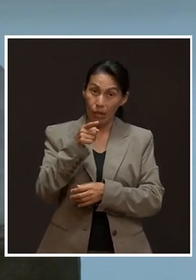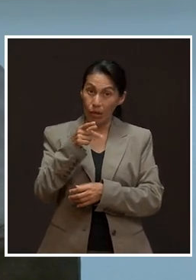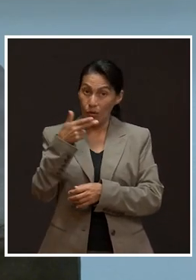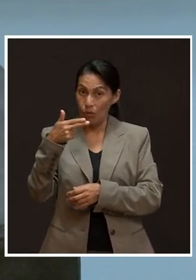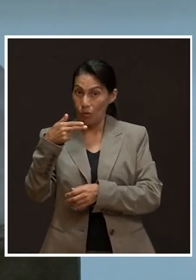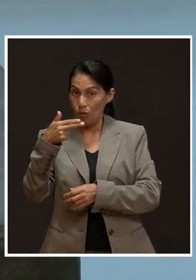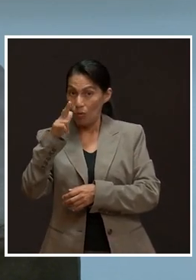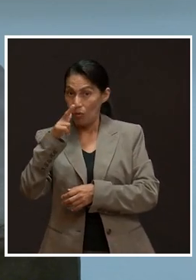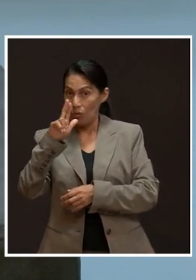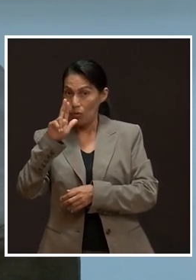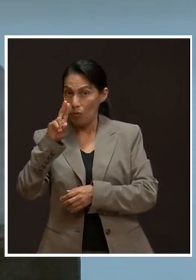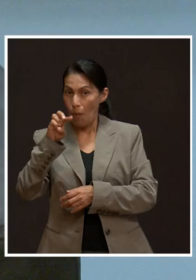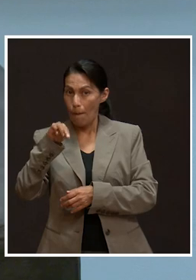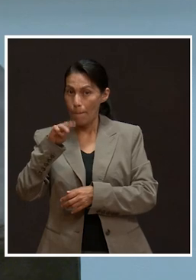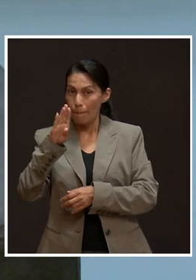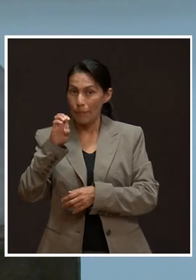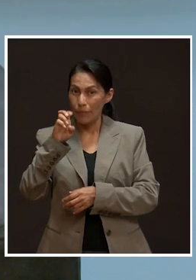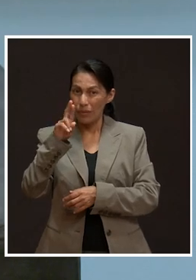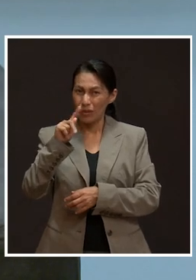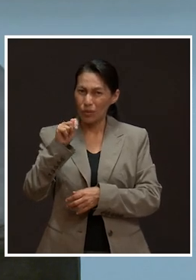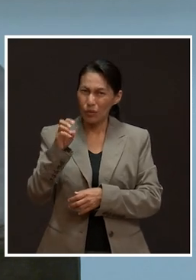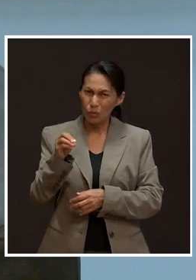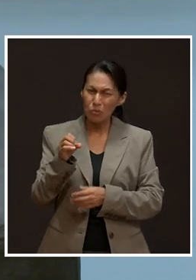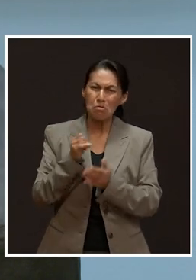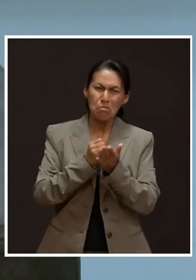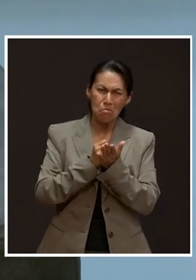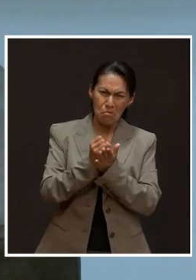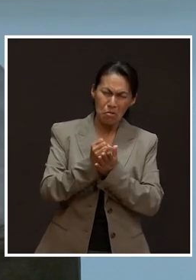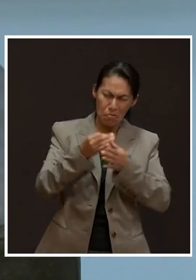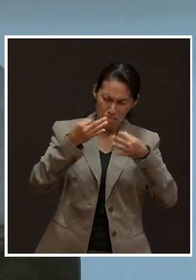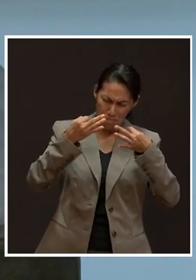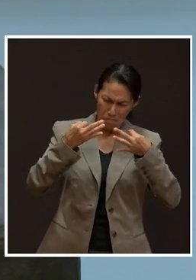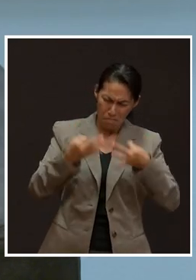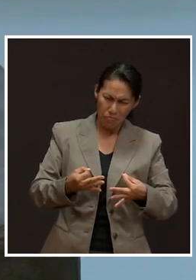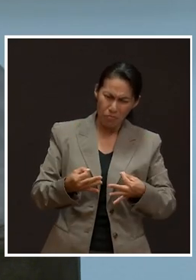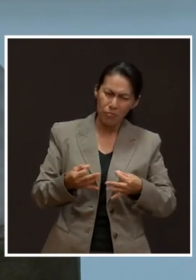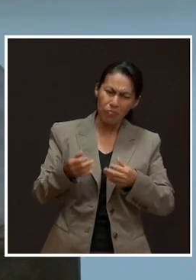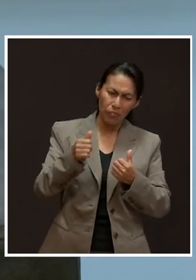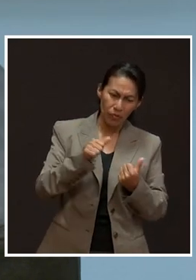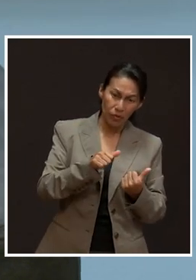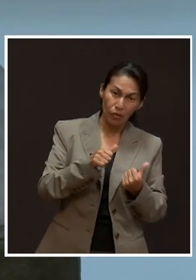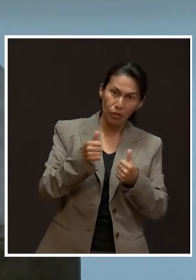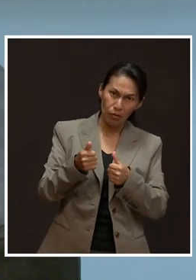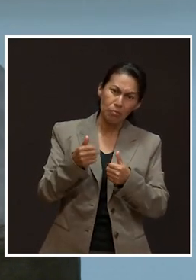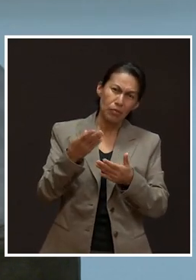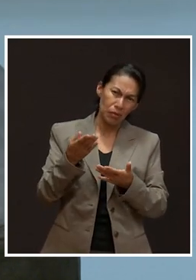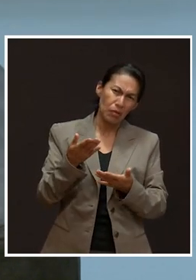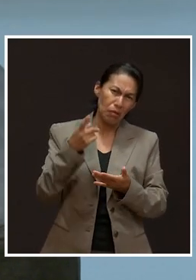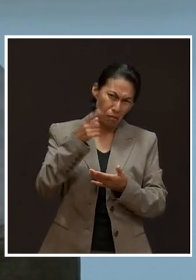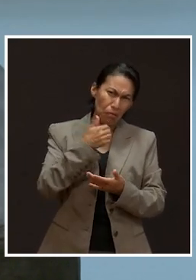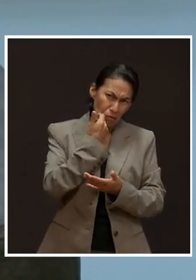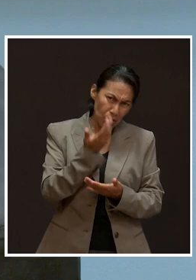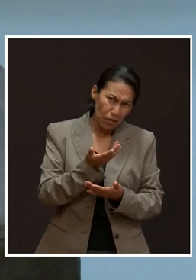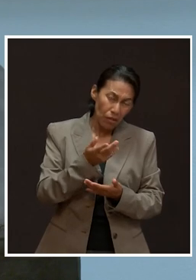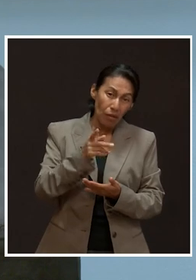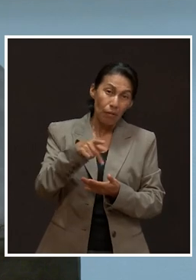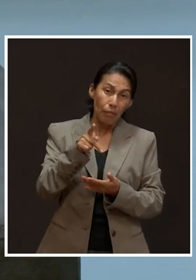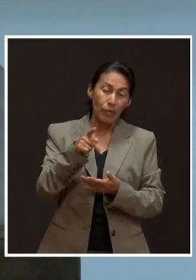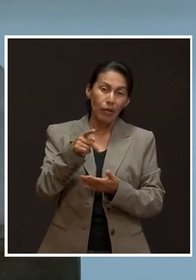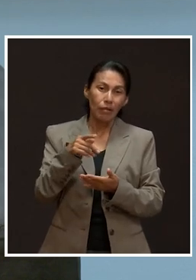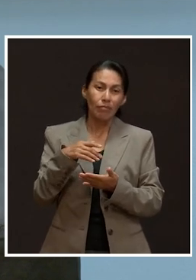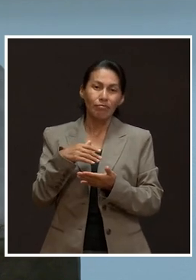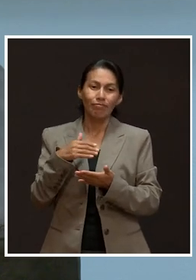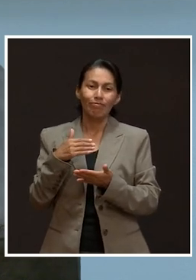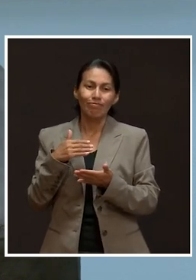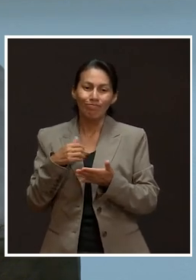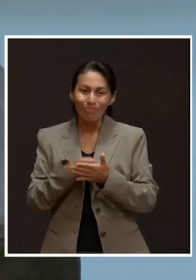unirnos en oración, para que él se entregue completamente, y pueda Dios manifestar su gracia. Porque